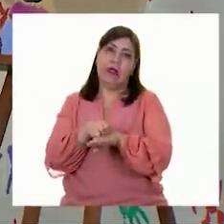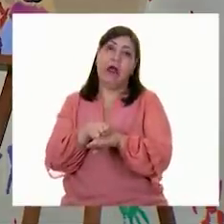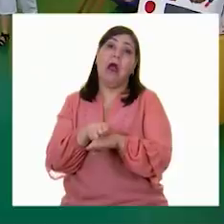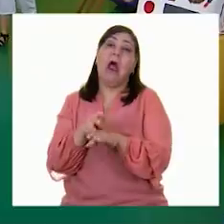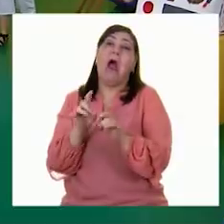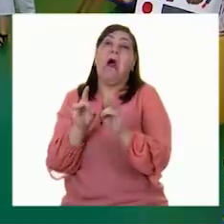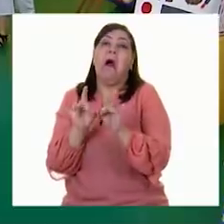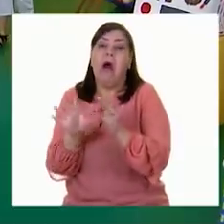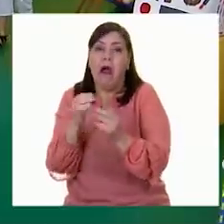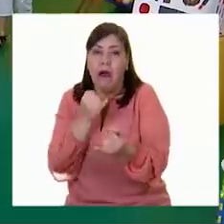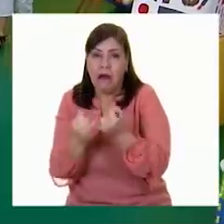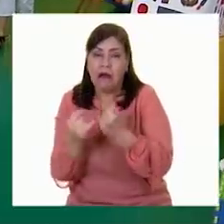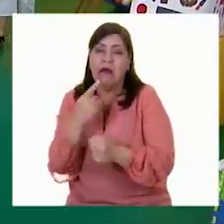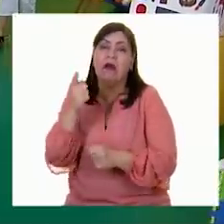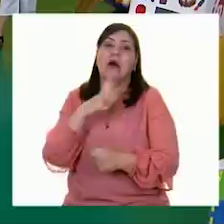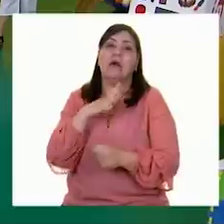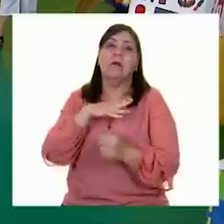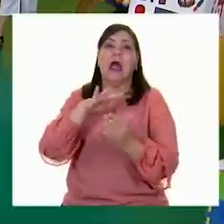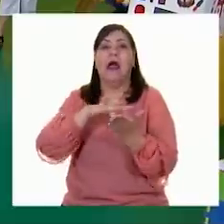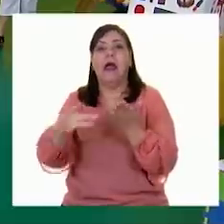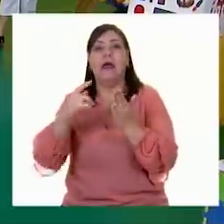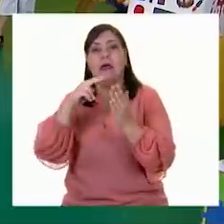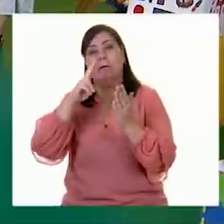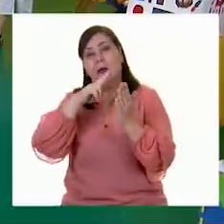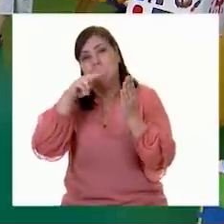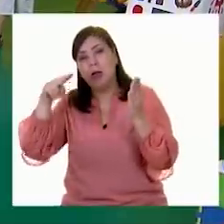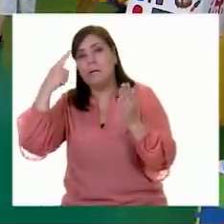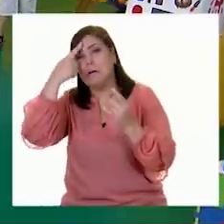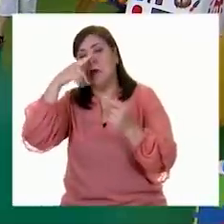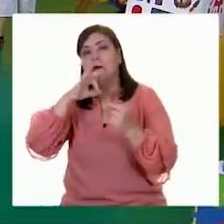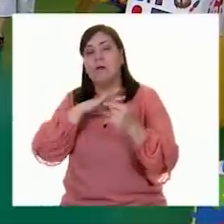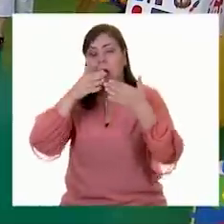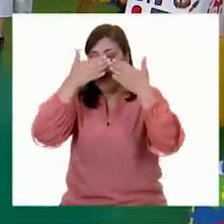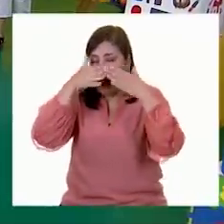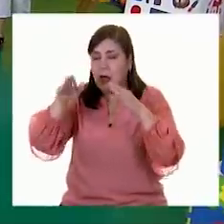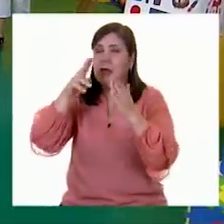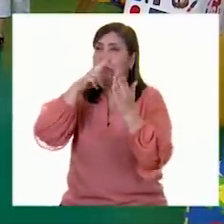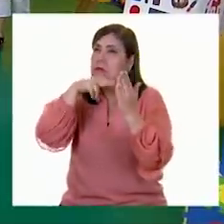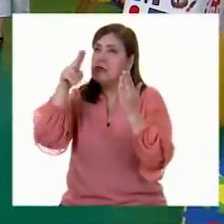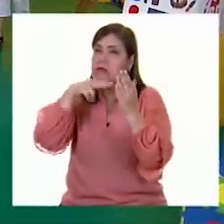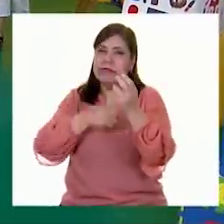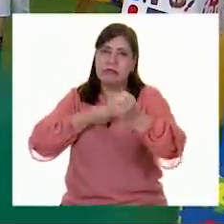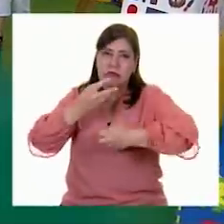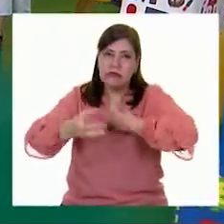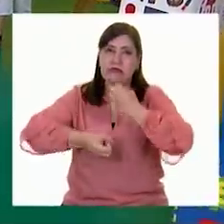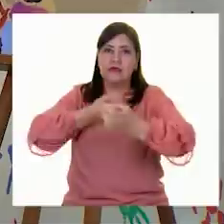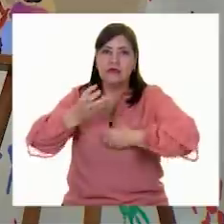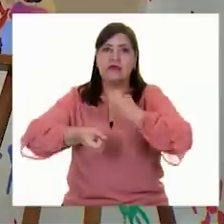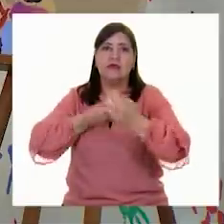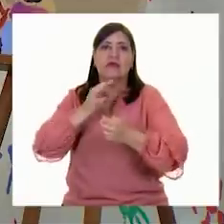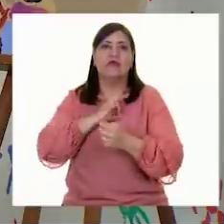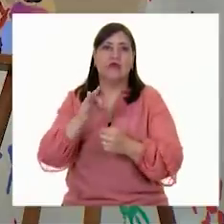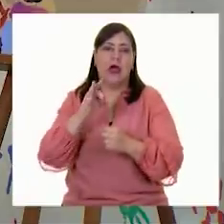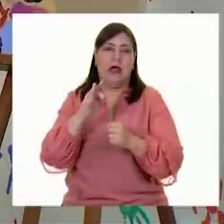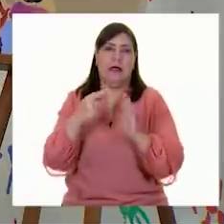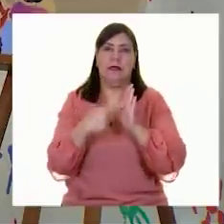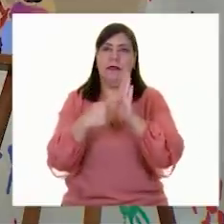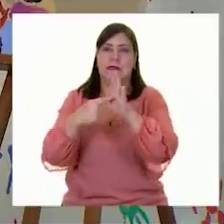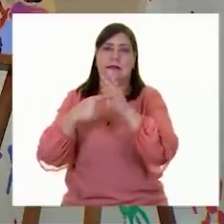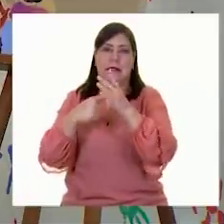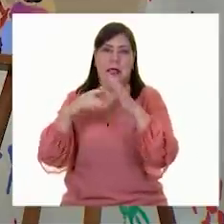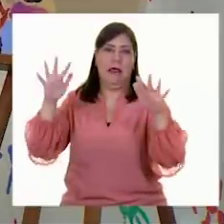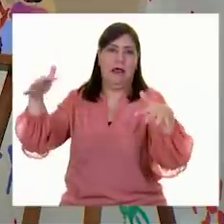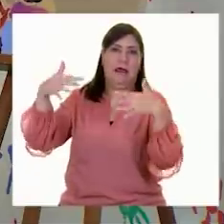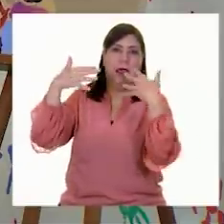otros caminos e historias que le permitieron incluso trascender a través de estas manifestaciones artísticas.